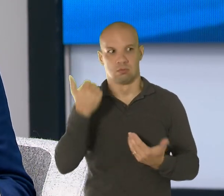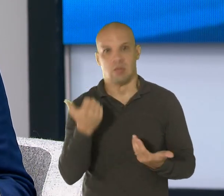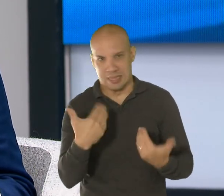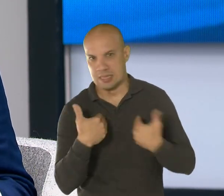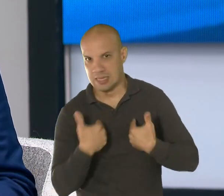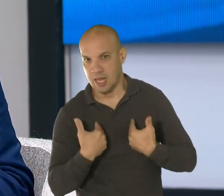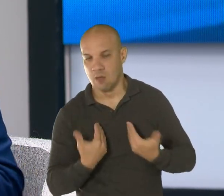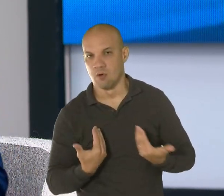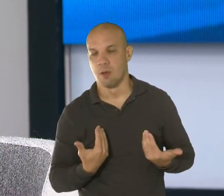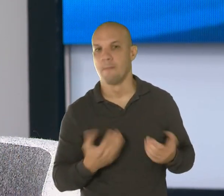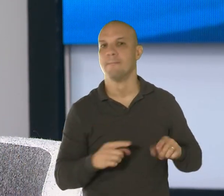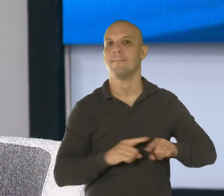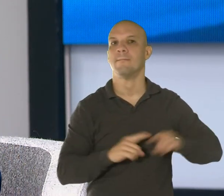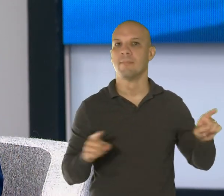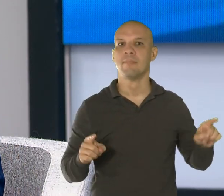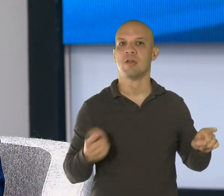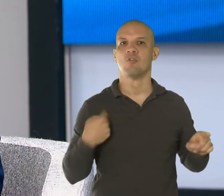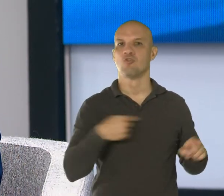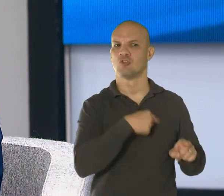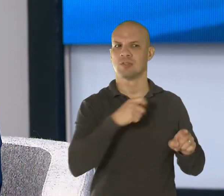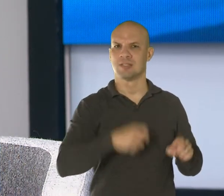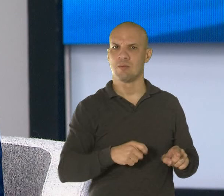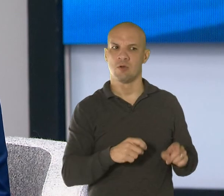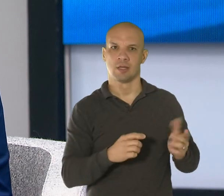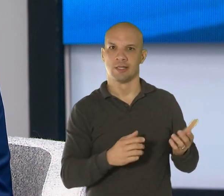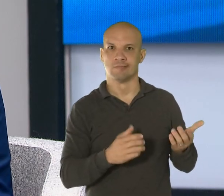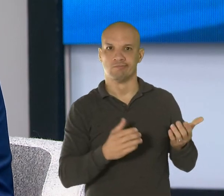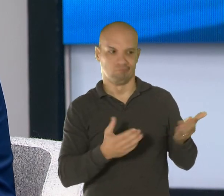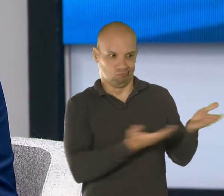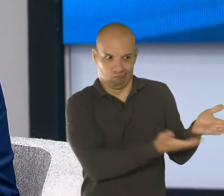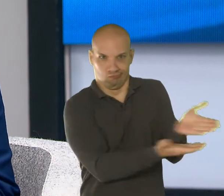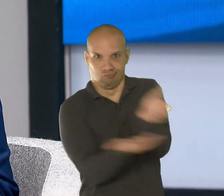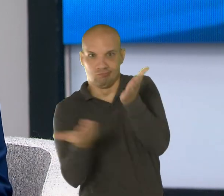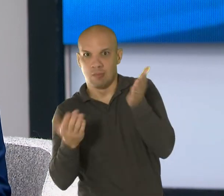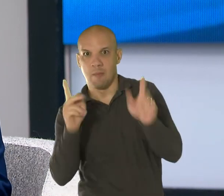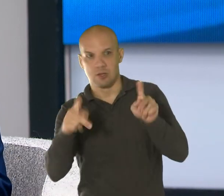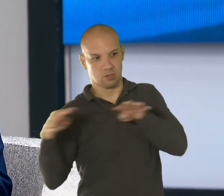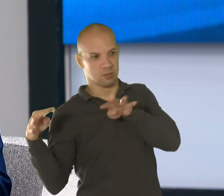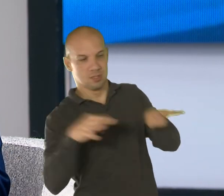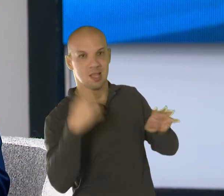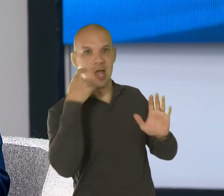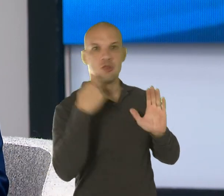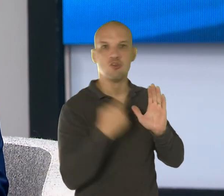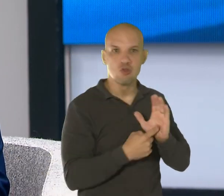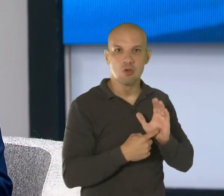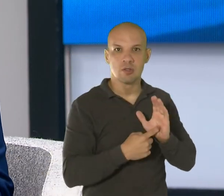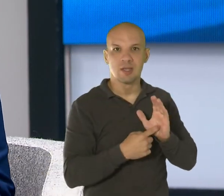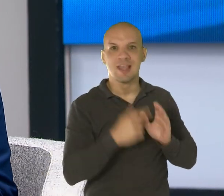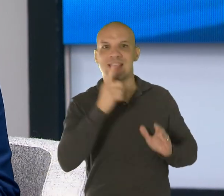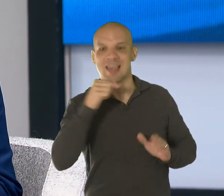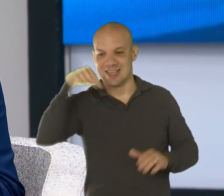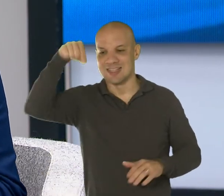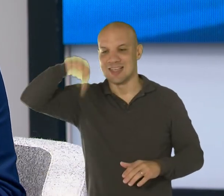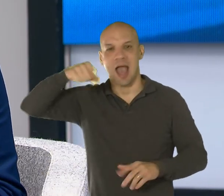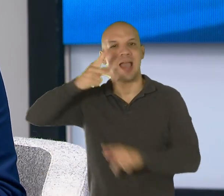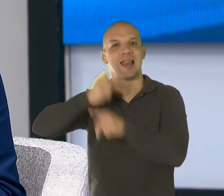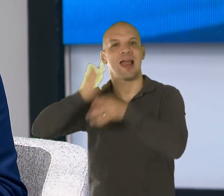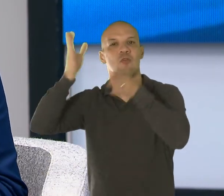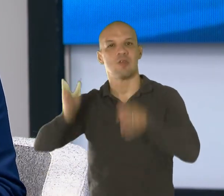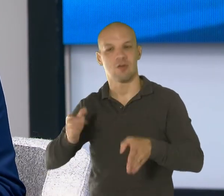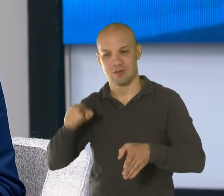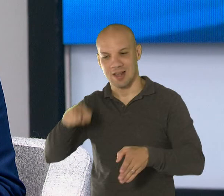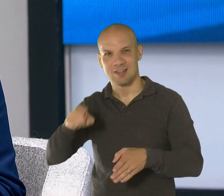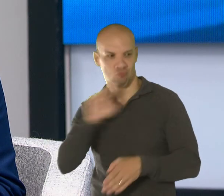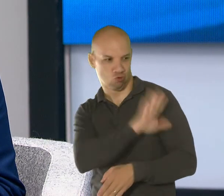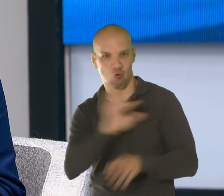trabajado, pero hay que trabajar con darle visibilidad, como decía la doctora Laura, visibilidad al cuidador, a ese familiar, apoyarlo,